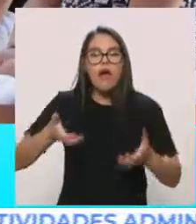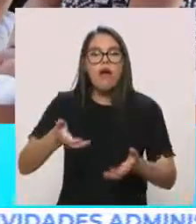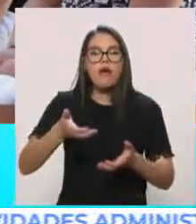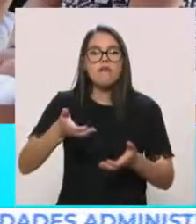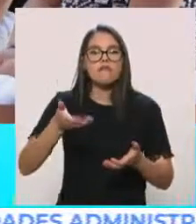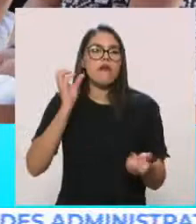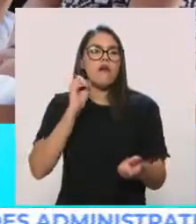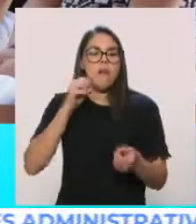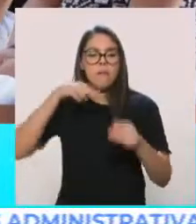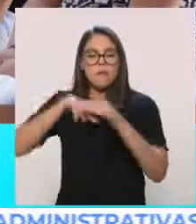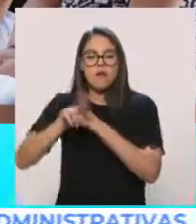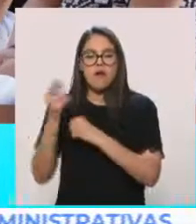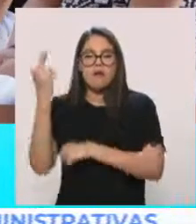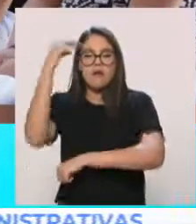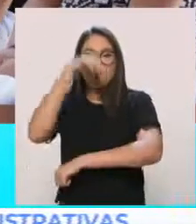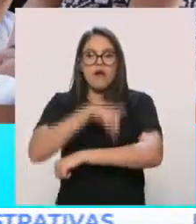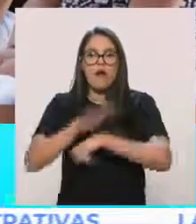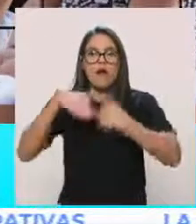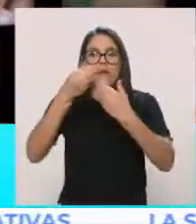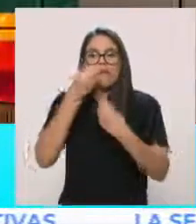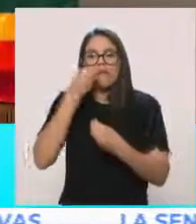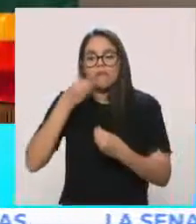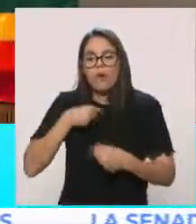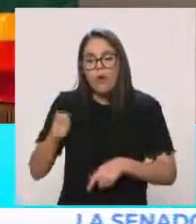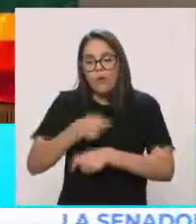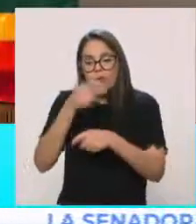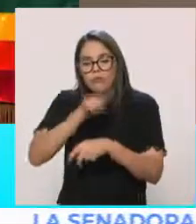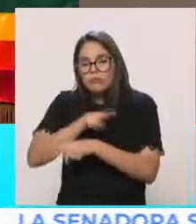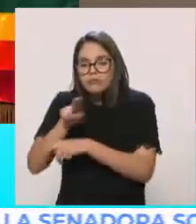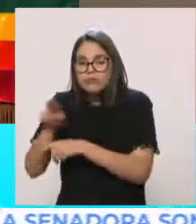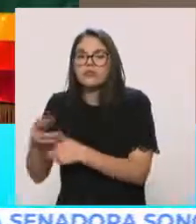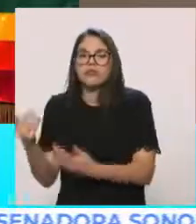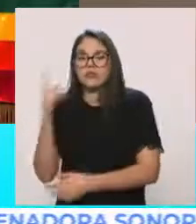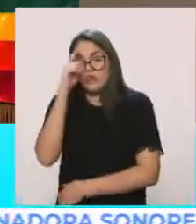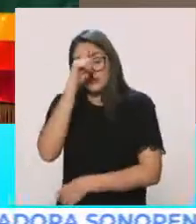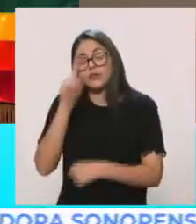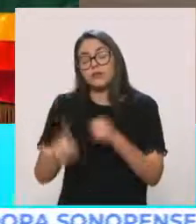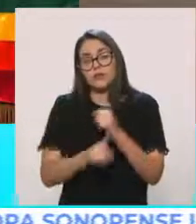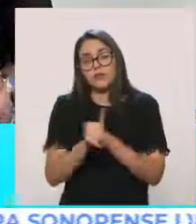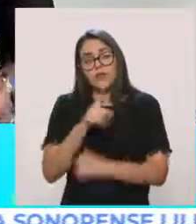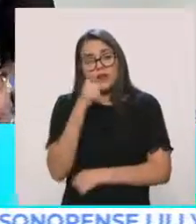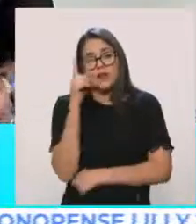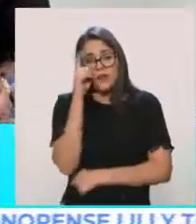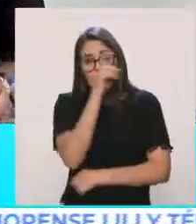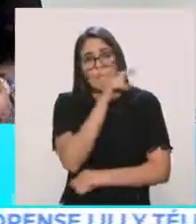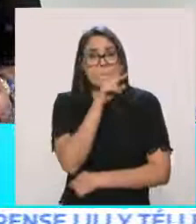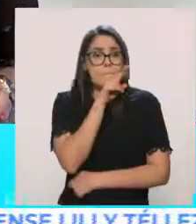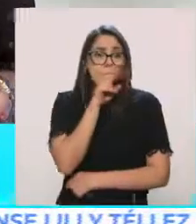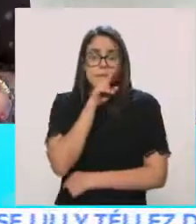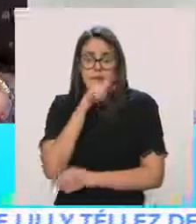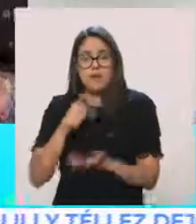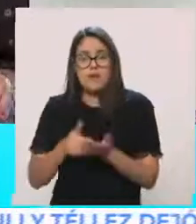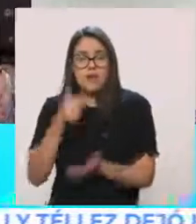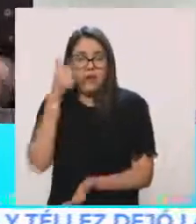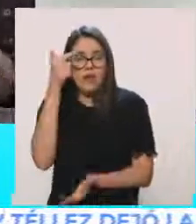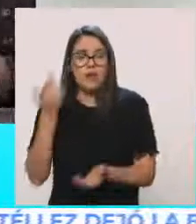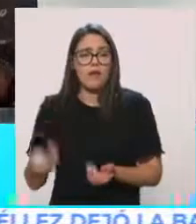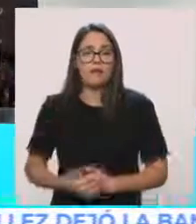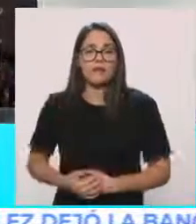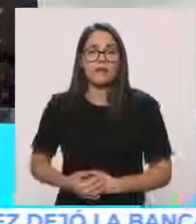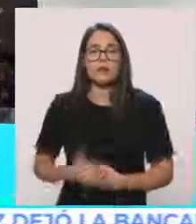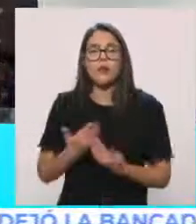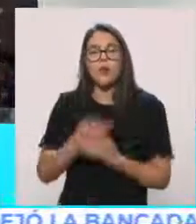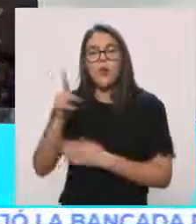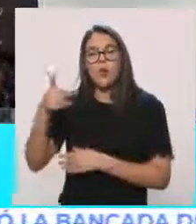Revolución. Es preocupante la situación, Alejandra. Kenia, desde la Casa de Muñecas Tiresias, esta organización,